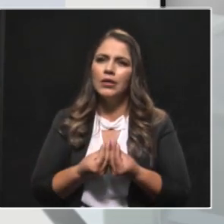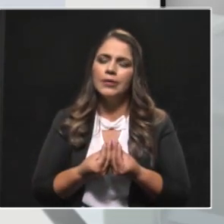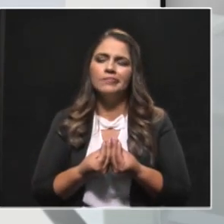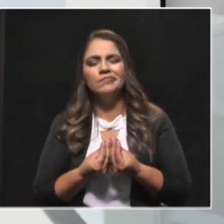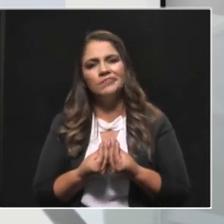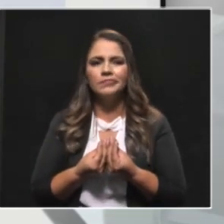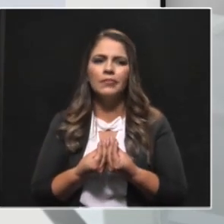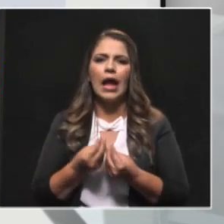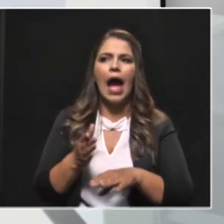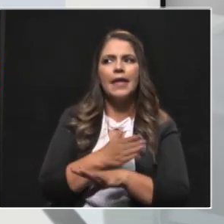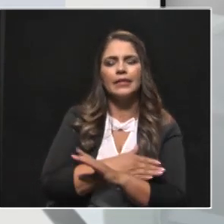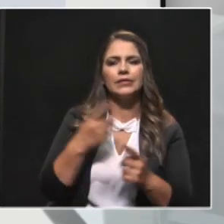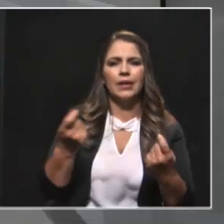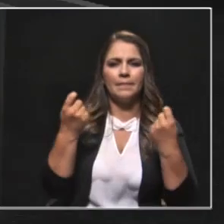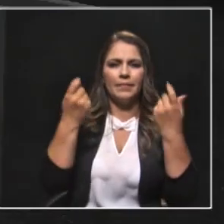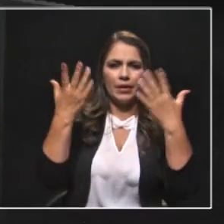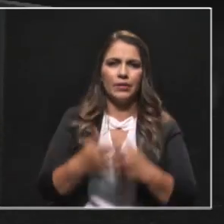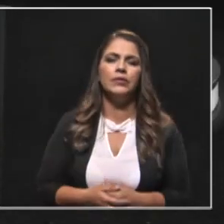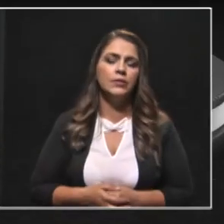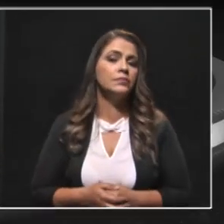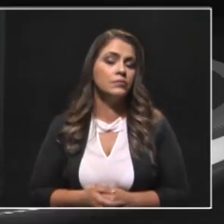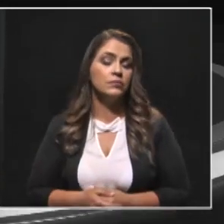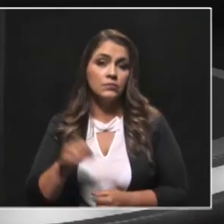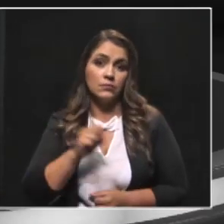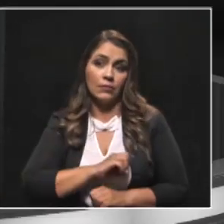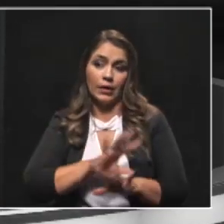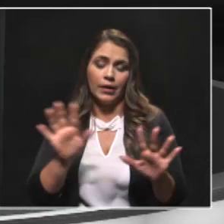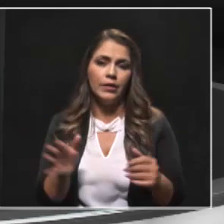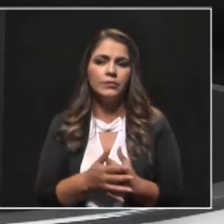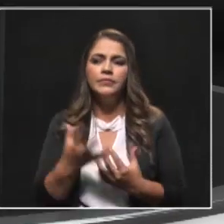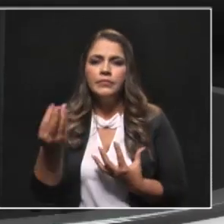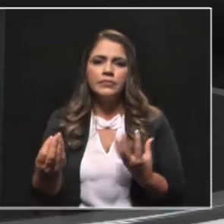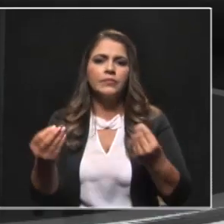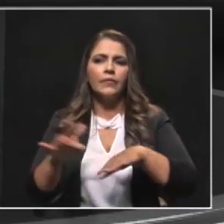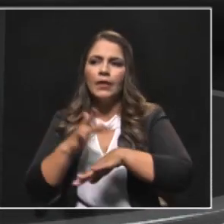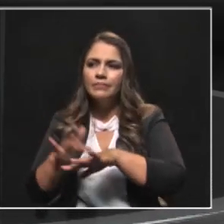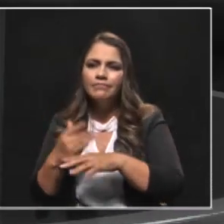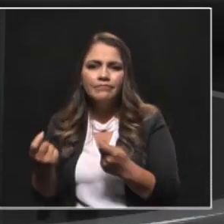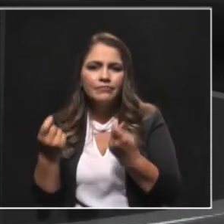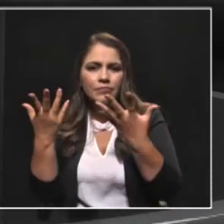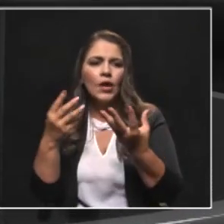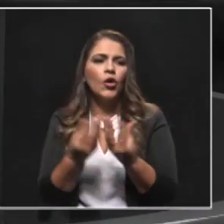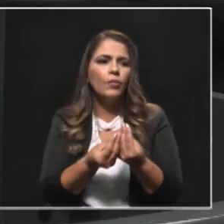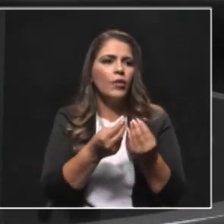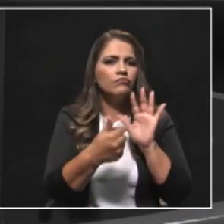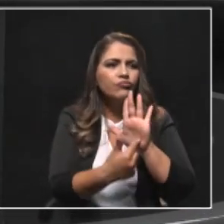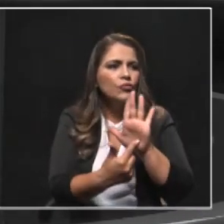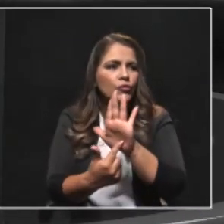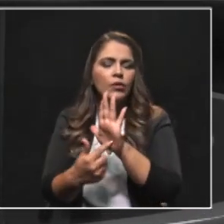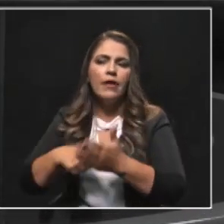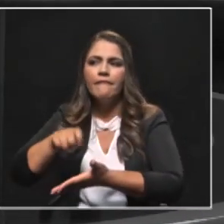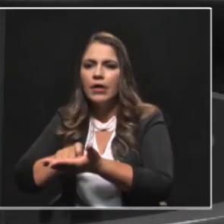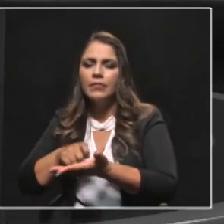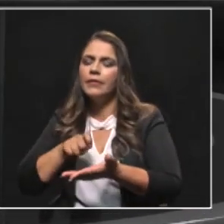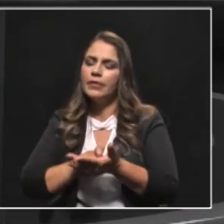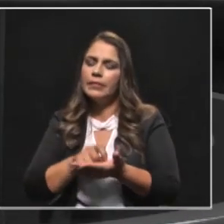campaña anticipada, ¿cierto? Si bien se promociona el grupo significativo, se promociona la recolección de firmas, pues lo que